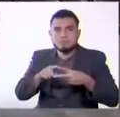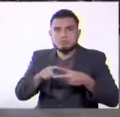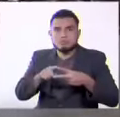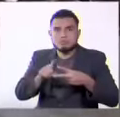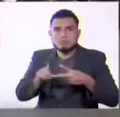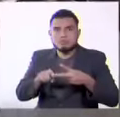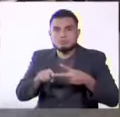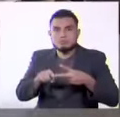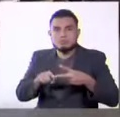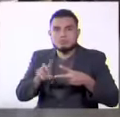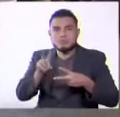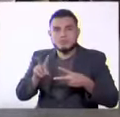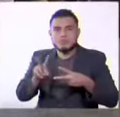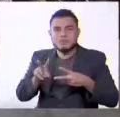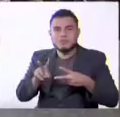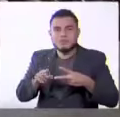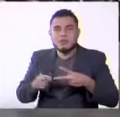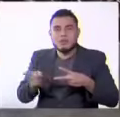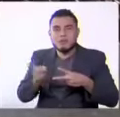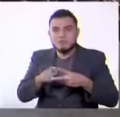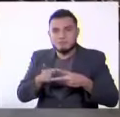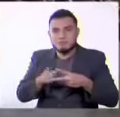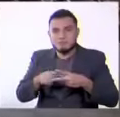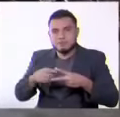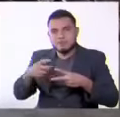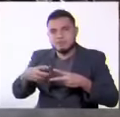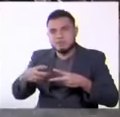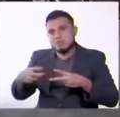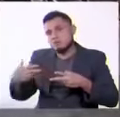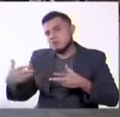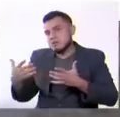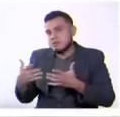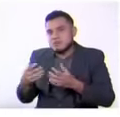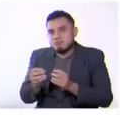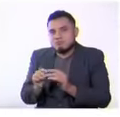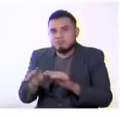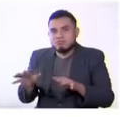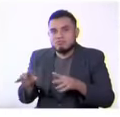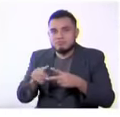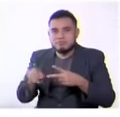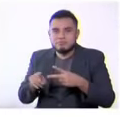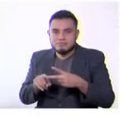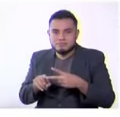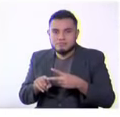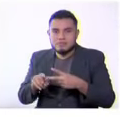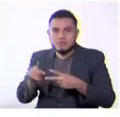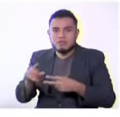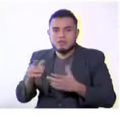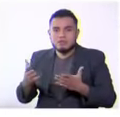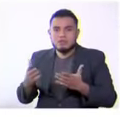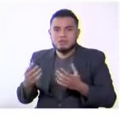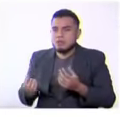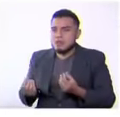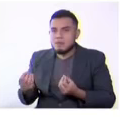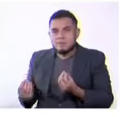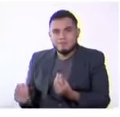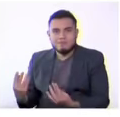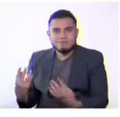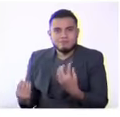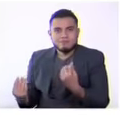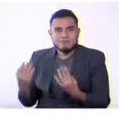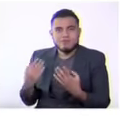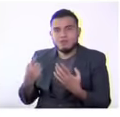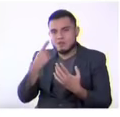2 sujetos haploides se reproduzcan. Esto ocurre en el ciclo vital de vegetales, donde